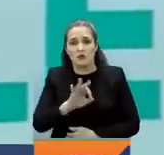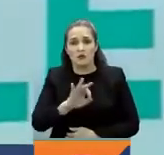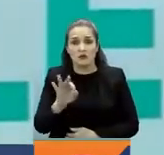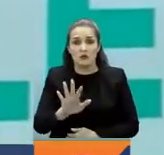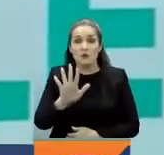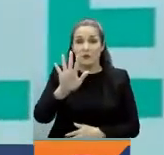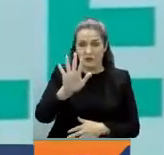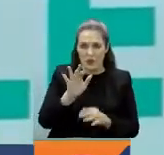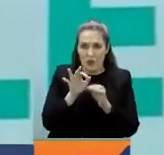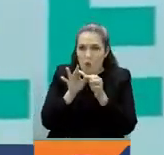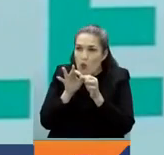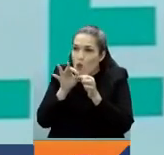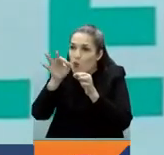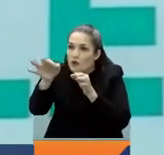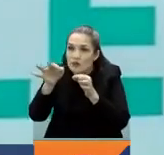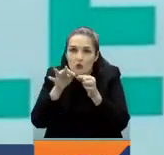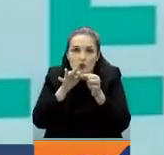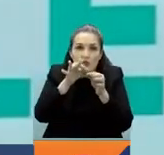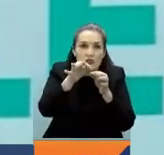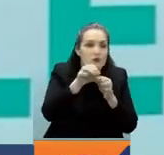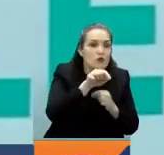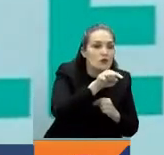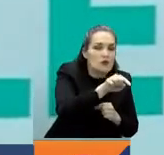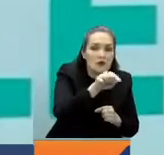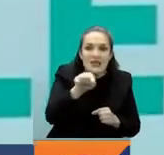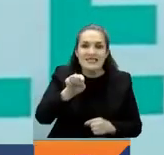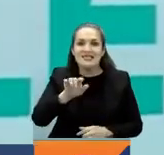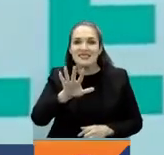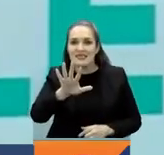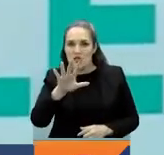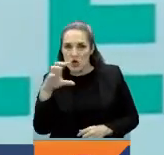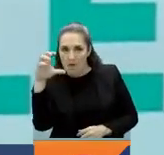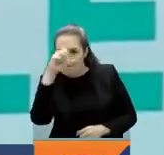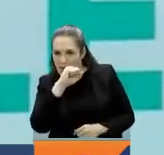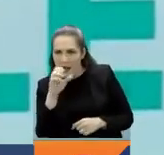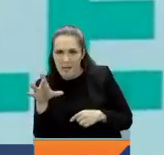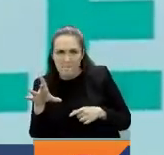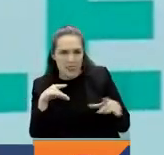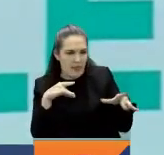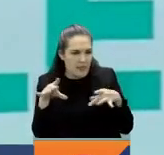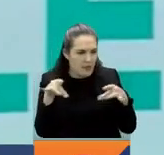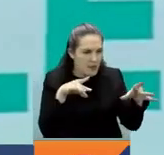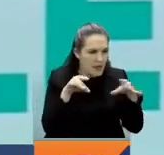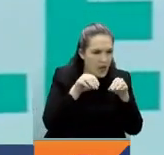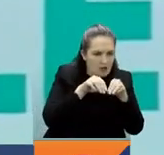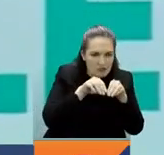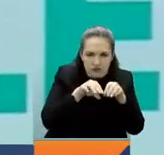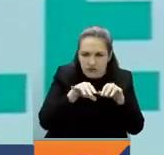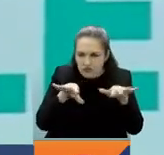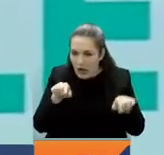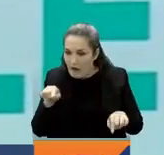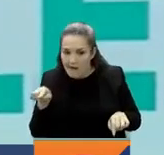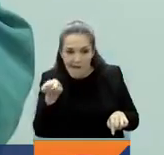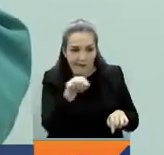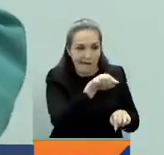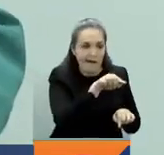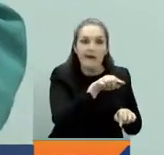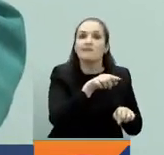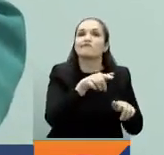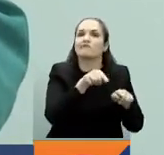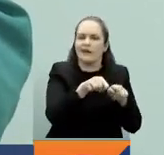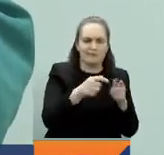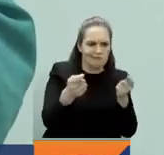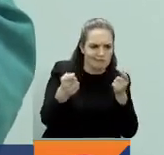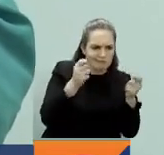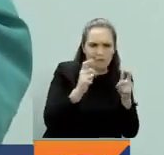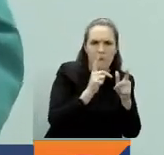con mayor velocidad de transmisión de COVID. Dejamos un porcentaje muy alto de población vacunada. El